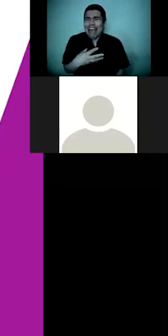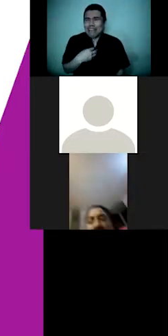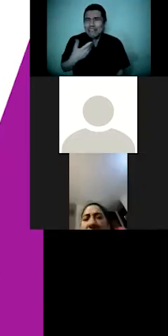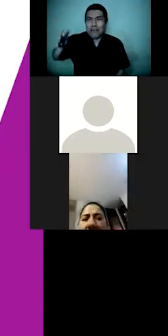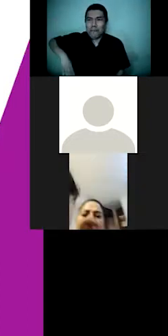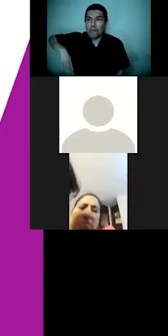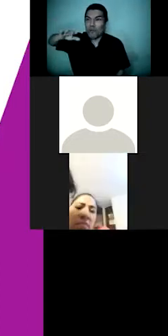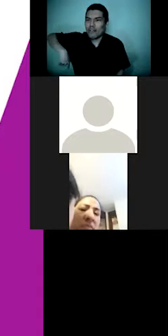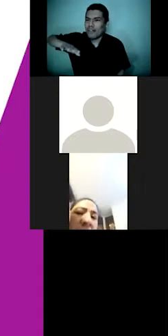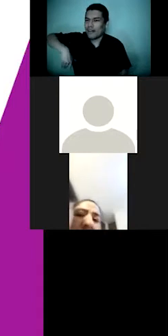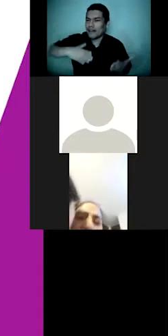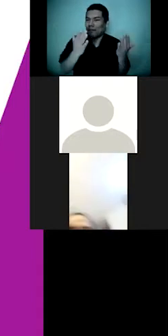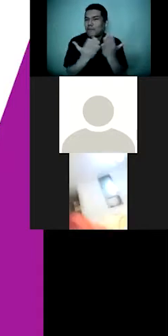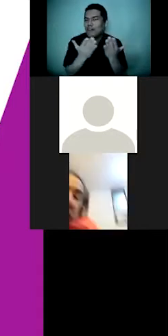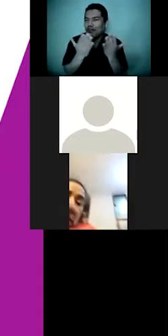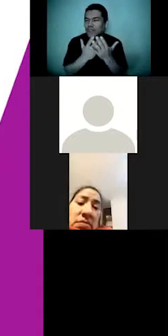12 años